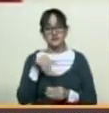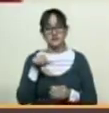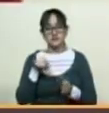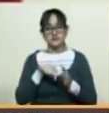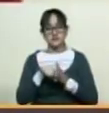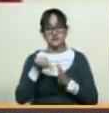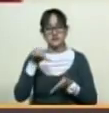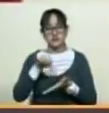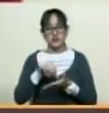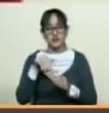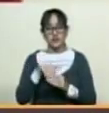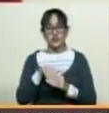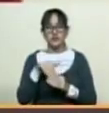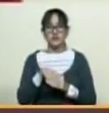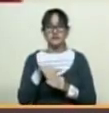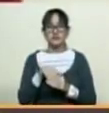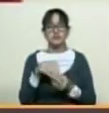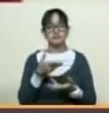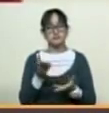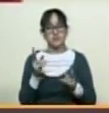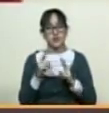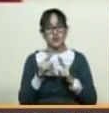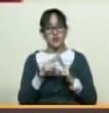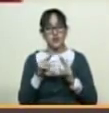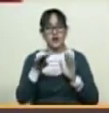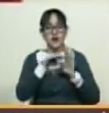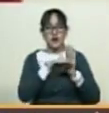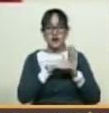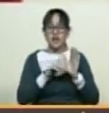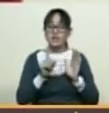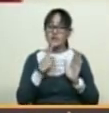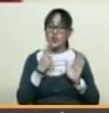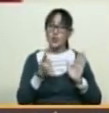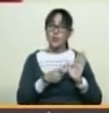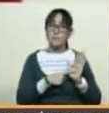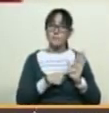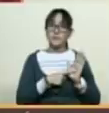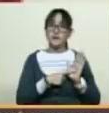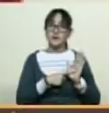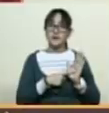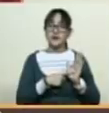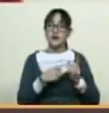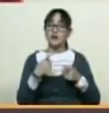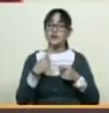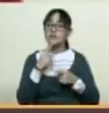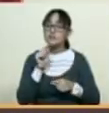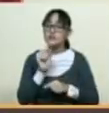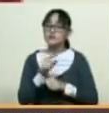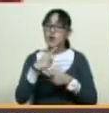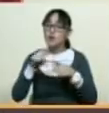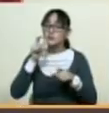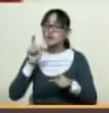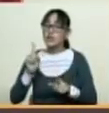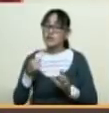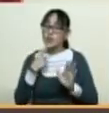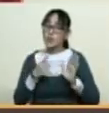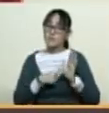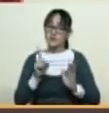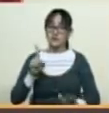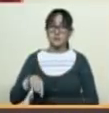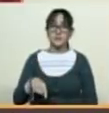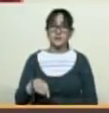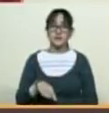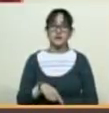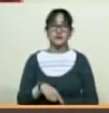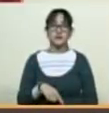a fin que el electorado conozca las reglas y pueda cumplirlas y hacerlas cumplir. Hay una serie